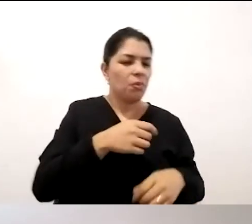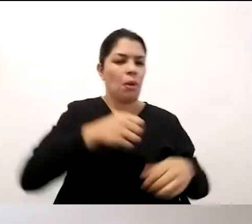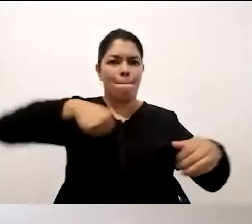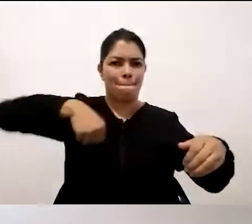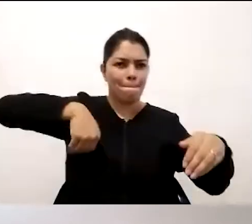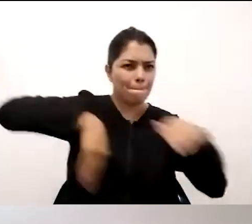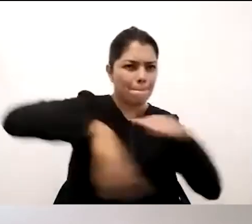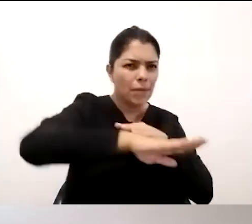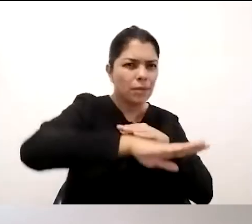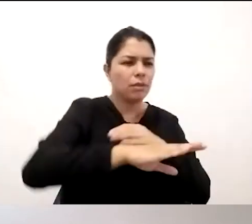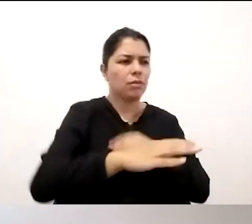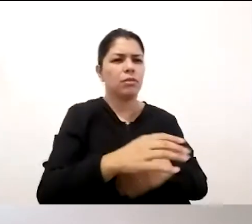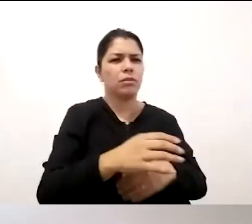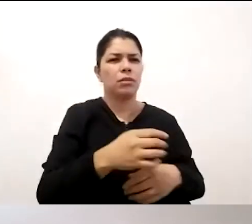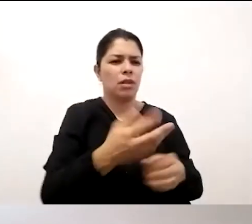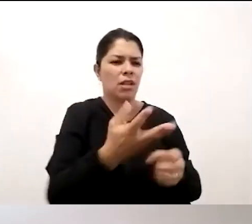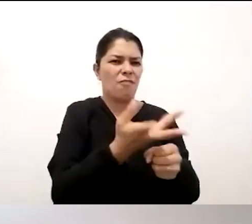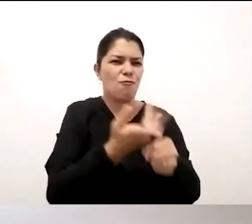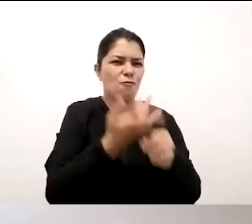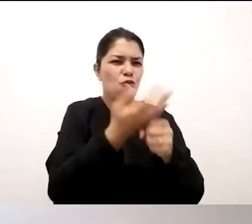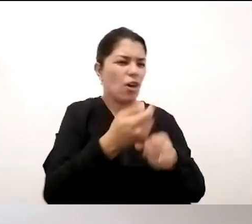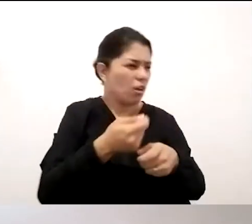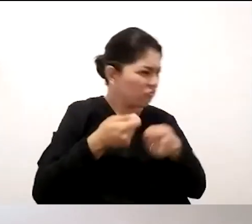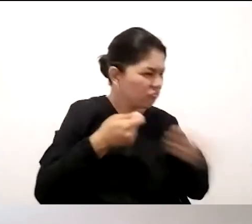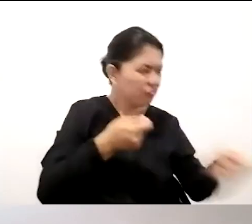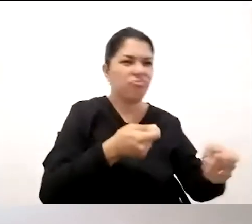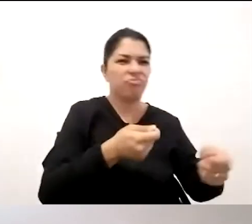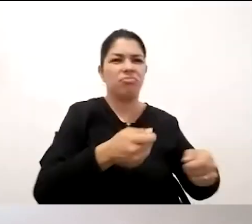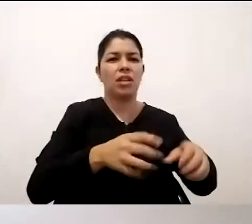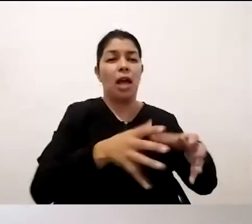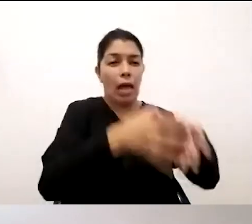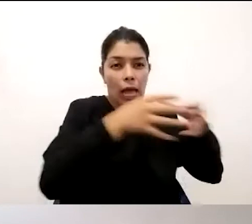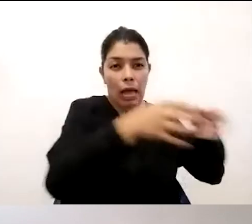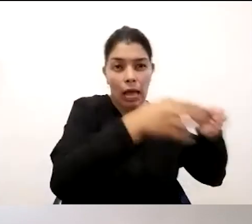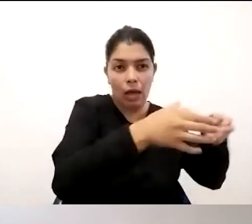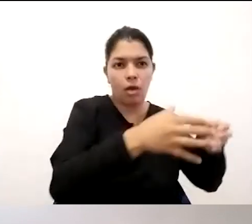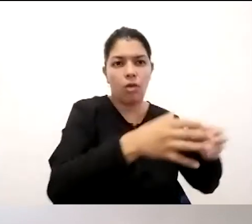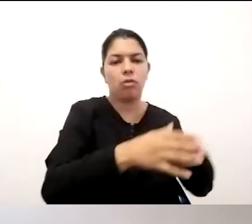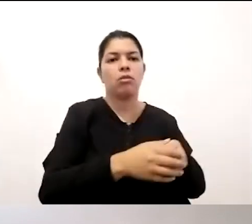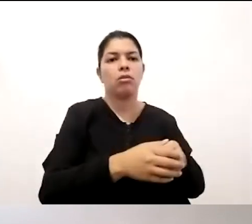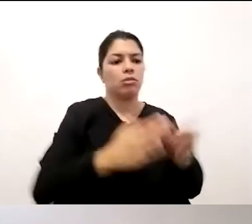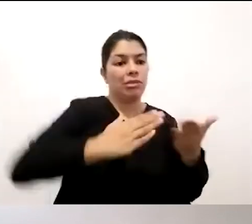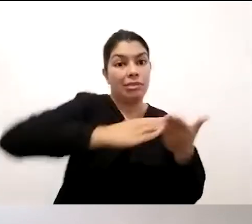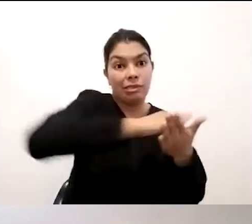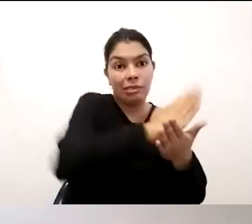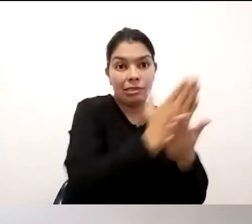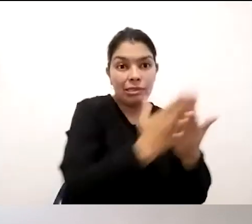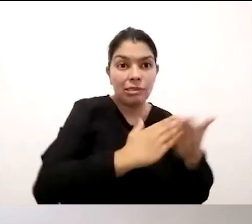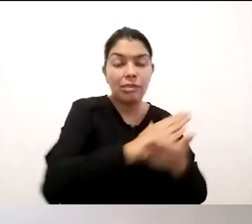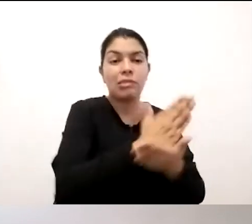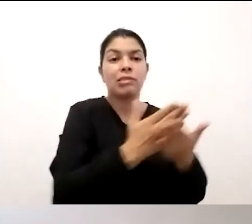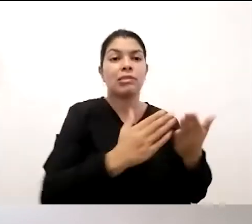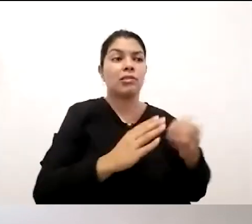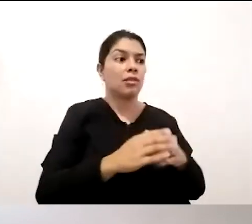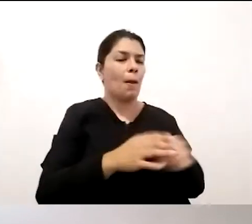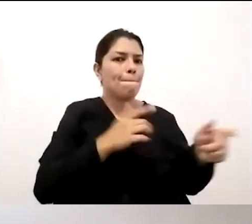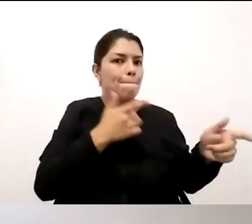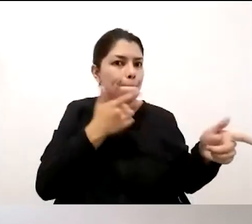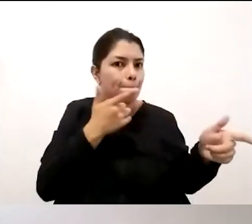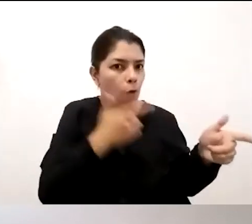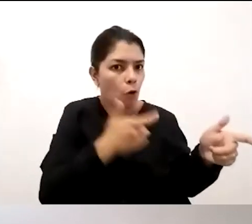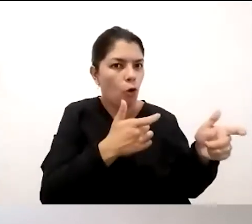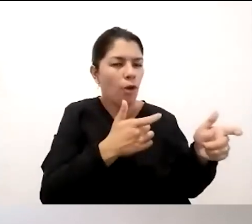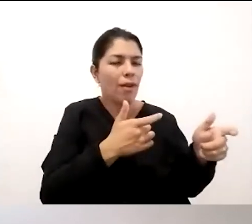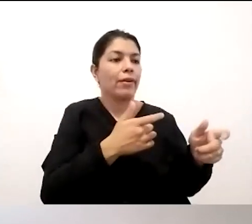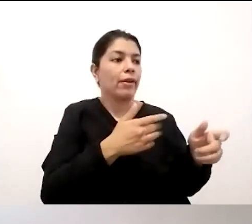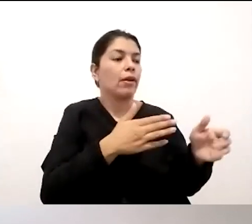quemarla, tratar de ahorcarla o asfixiarla, usar objetos cortopunzantes, armas de fuego contra esa